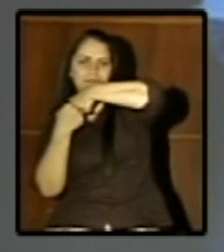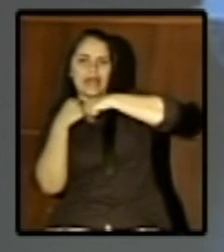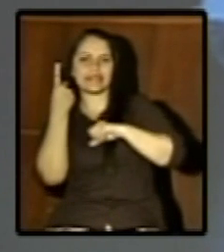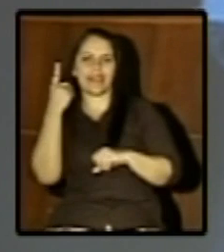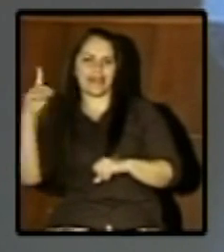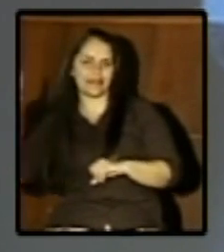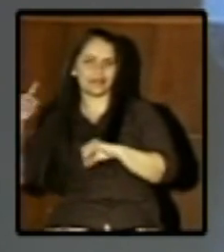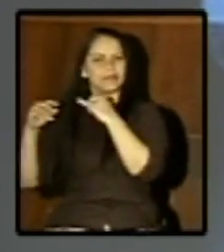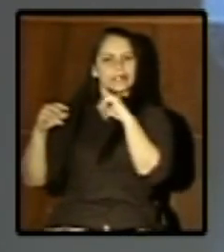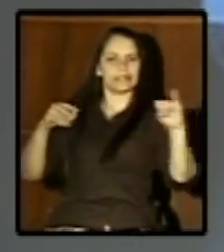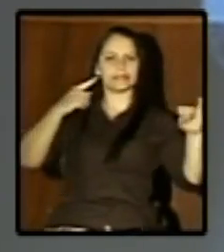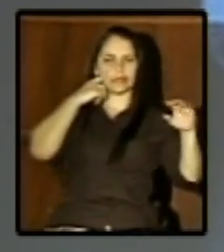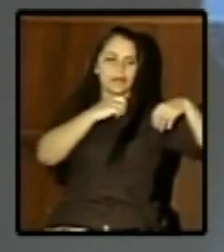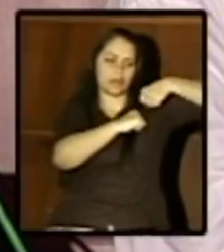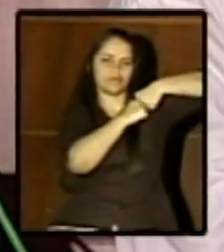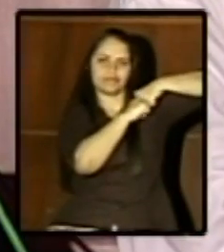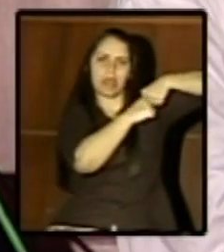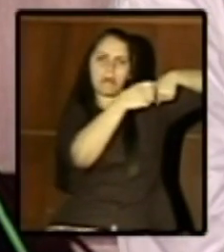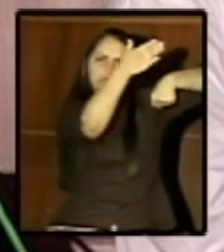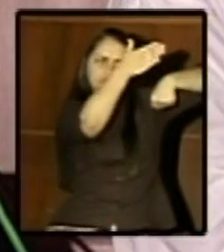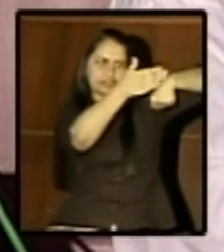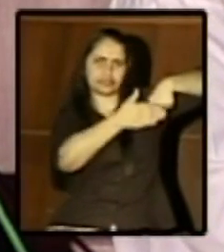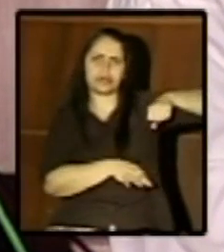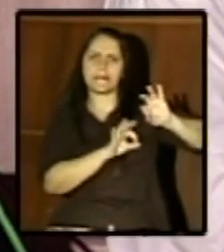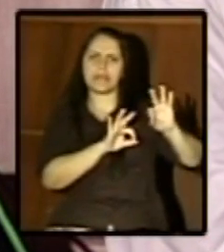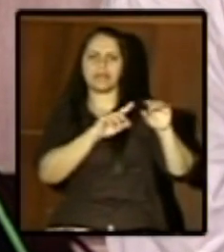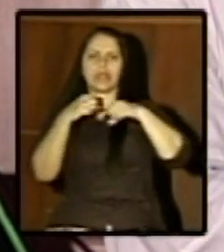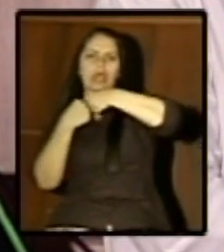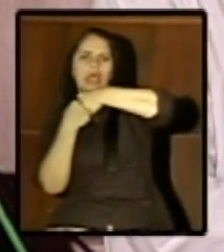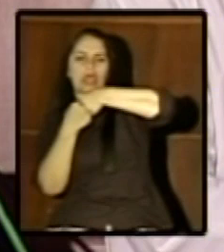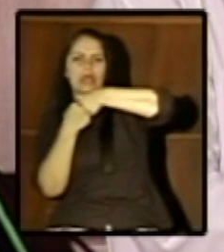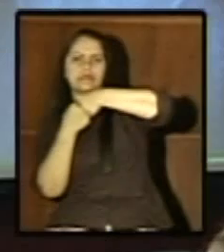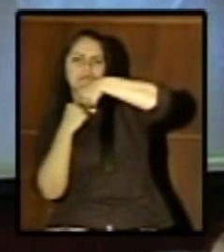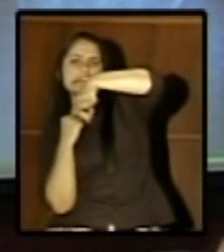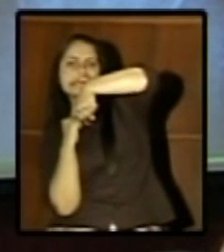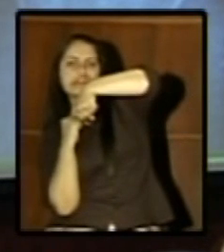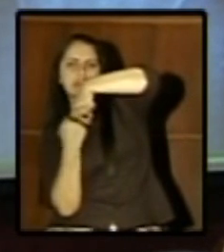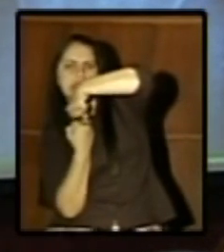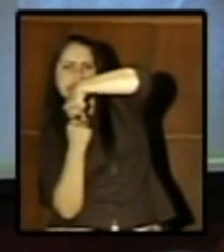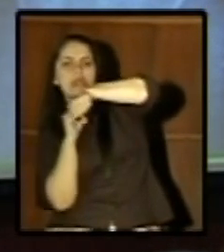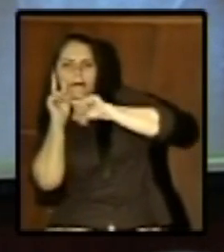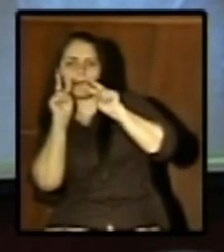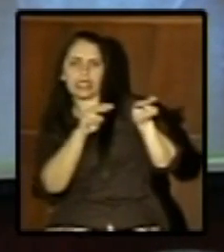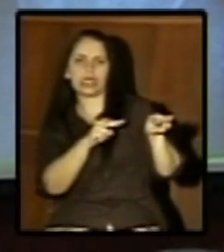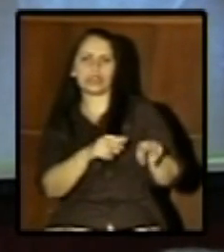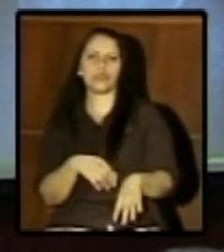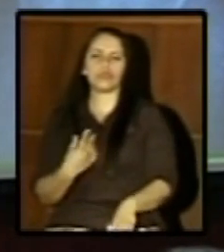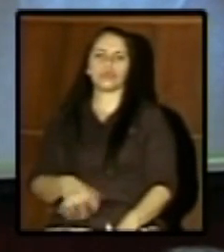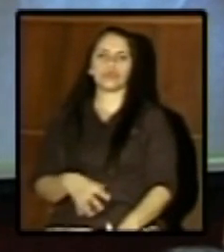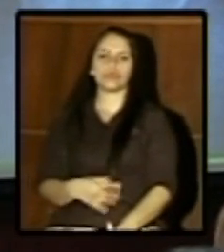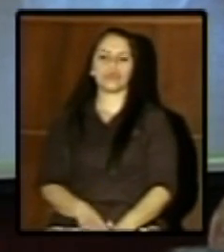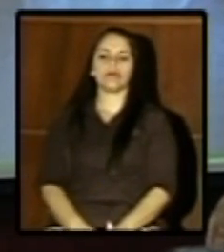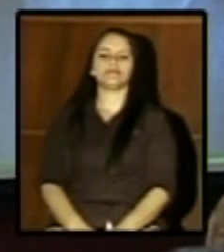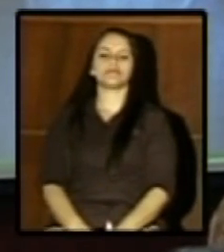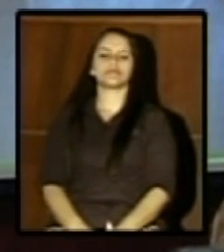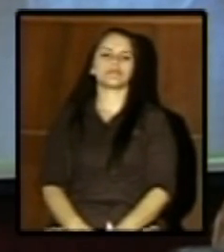para mostrársela. Esta es la misma paciente, miren la rodilla derecha y miren la izquierda. Miren la izquierda lo bien alineadita que está, miren el espacio articular y